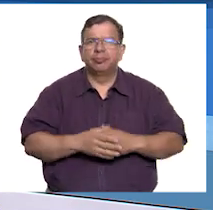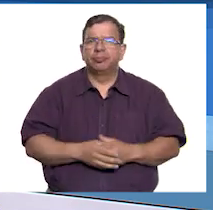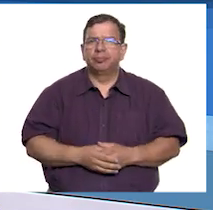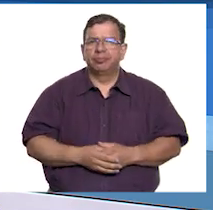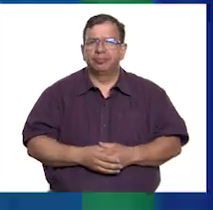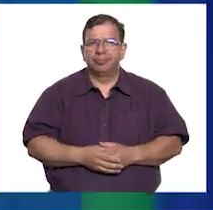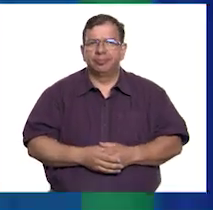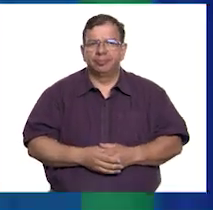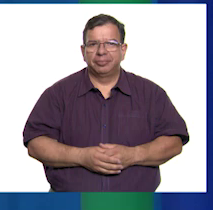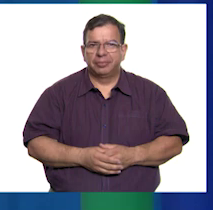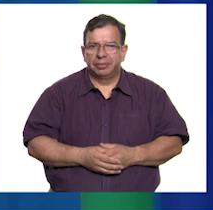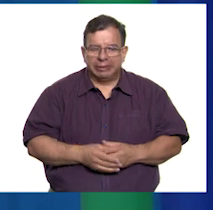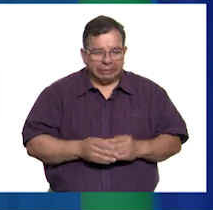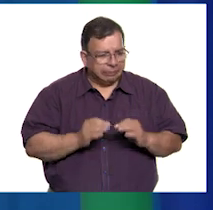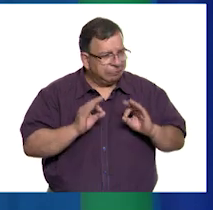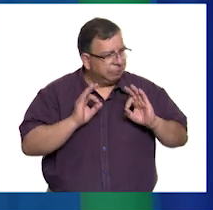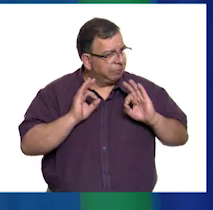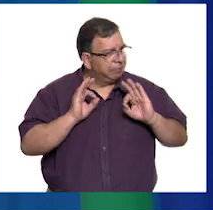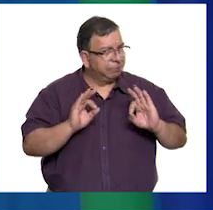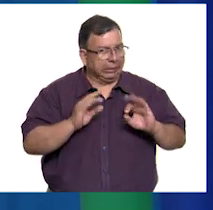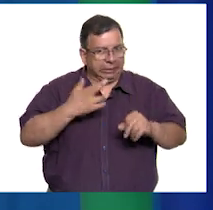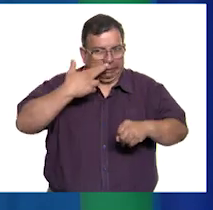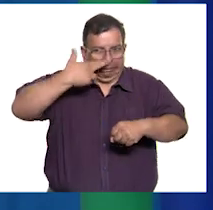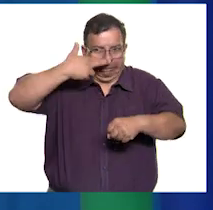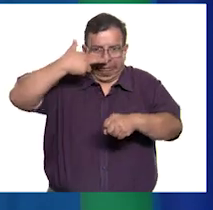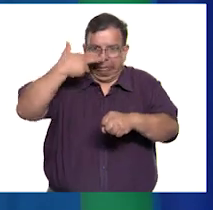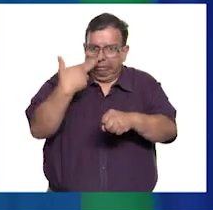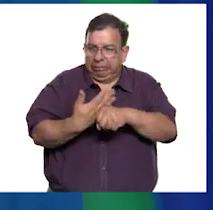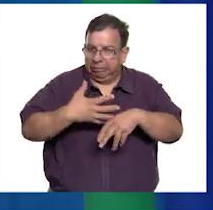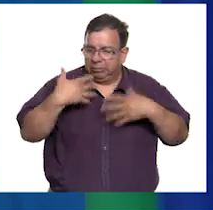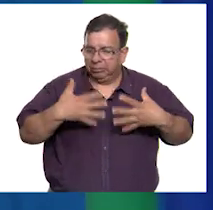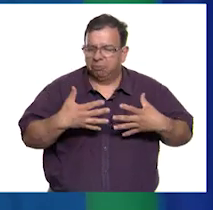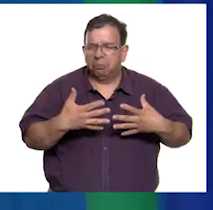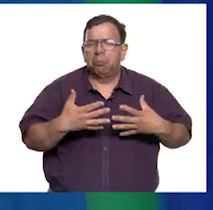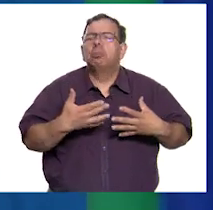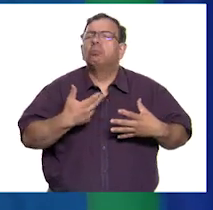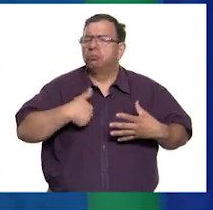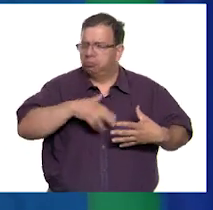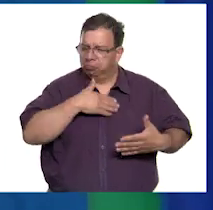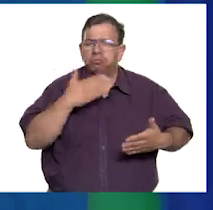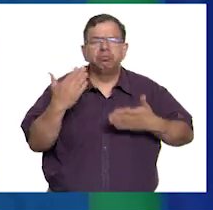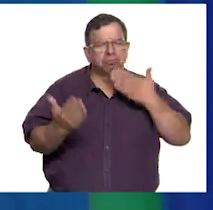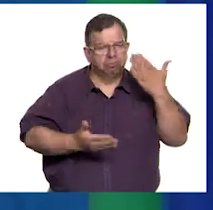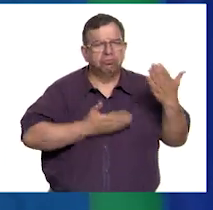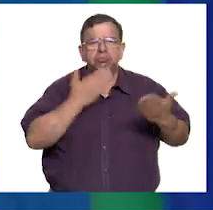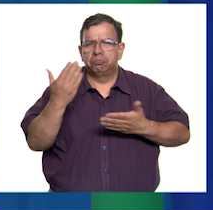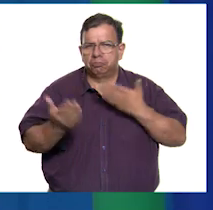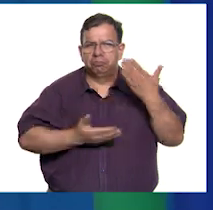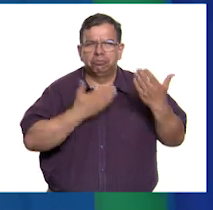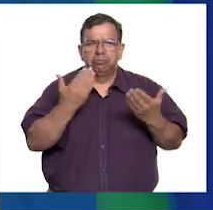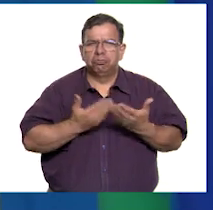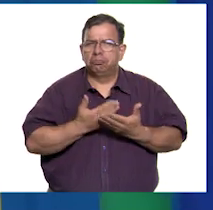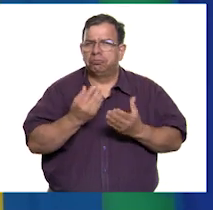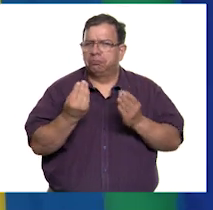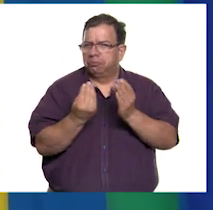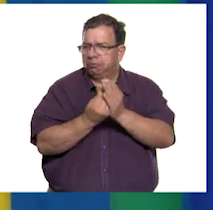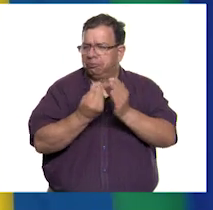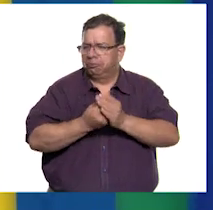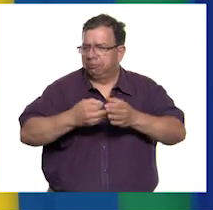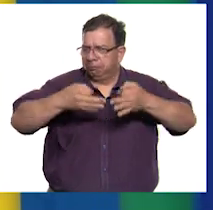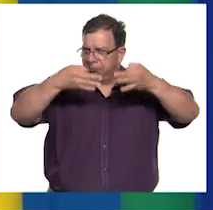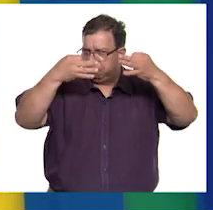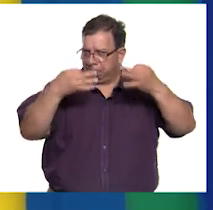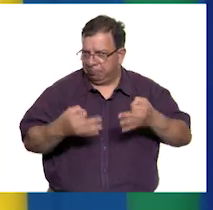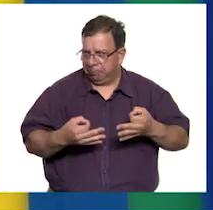ustedes. Ay, pues esa es una enorme responsabilidad, pero hemos estado estudiando mucho para poder hacerlo muy bien,